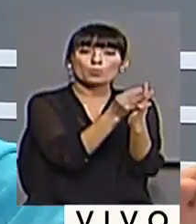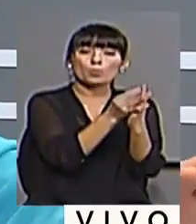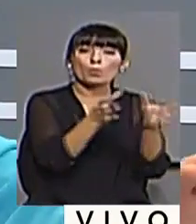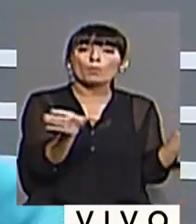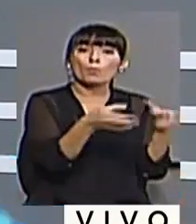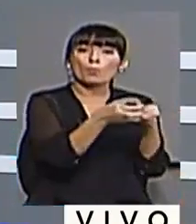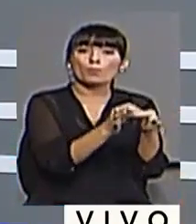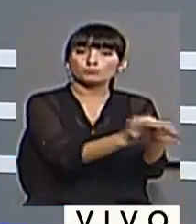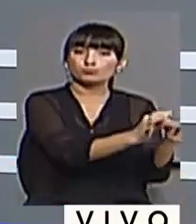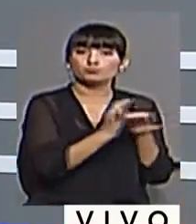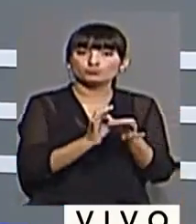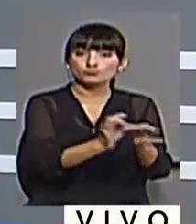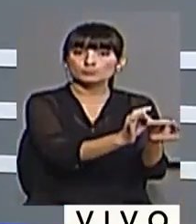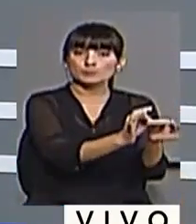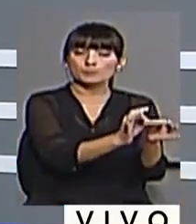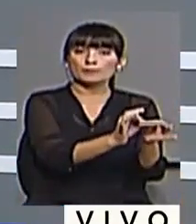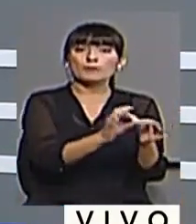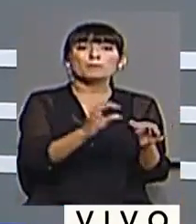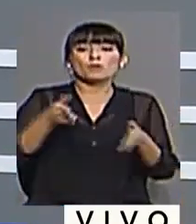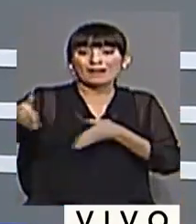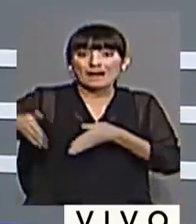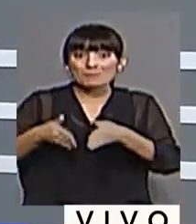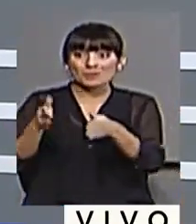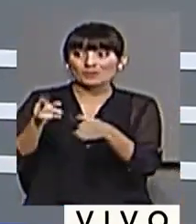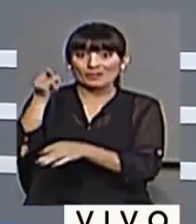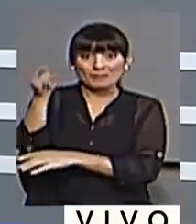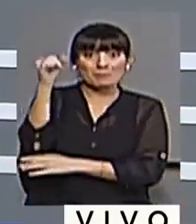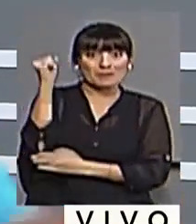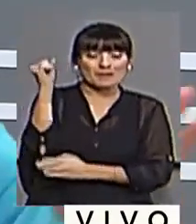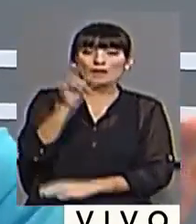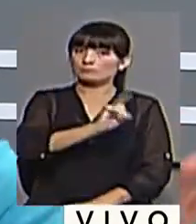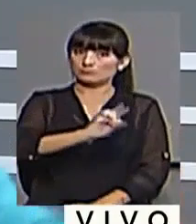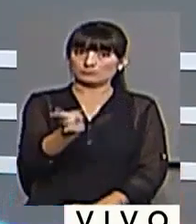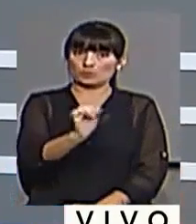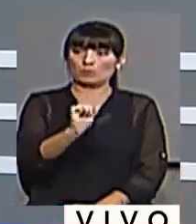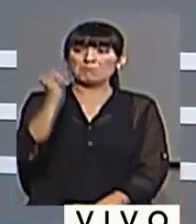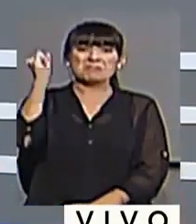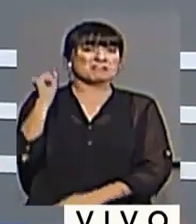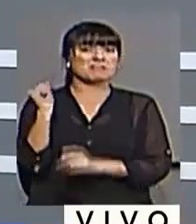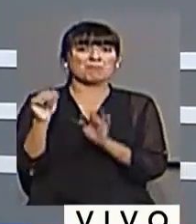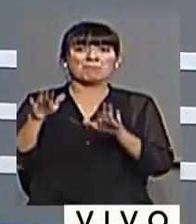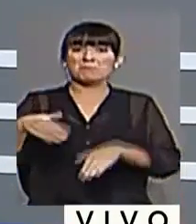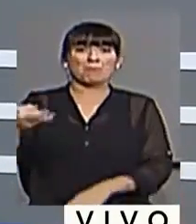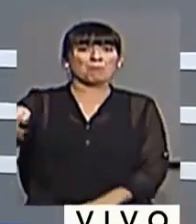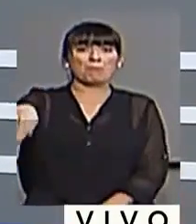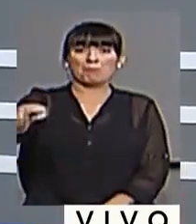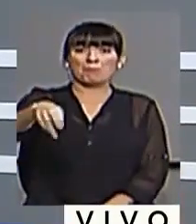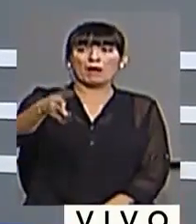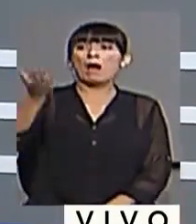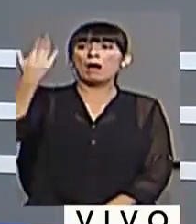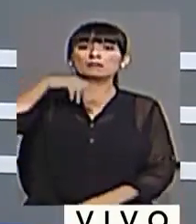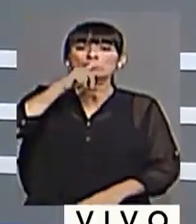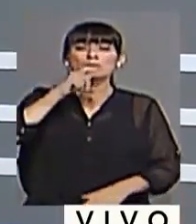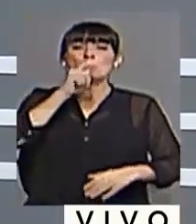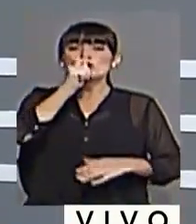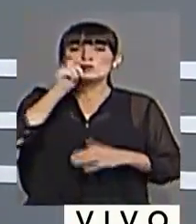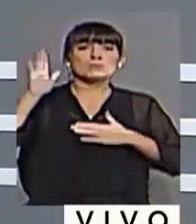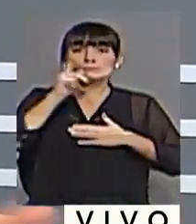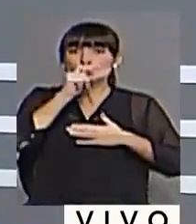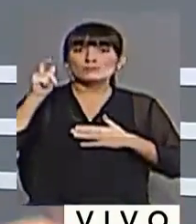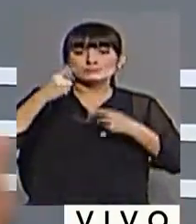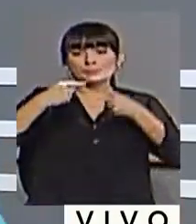Pero con toda claridad, el camino no es Piñera, Piñera es más de lo mismo, y Piñera no cumplió lo que prometía. No